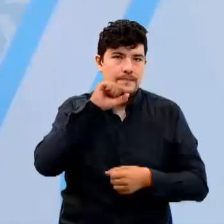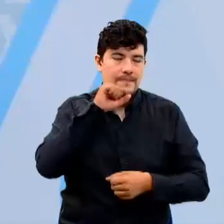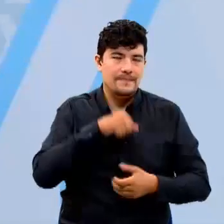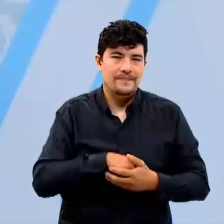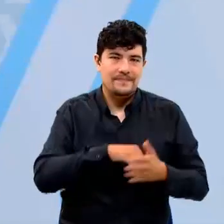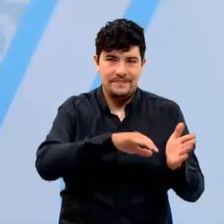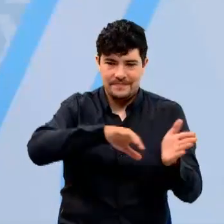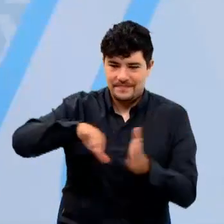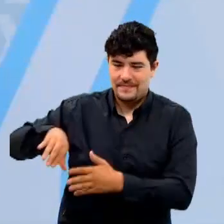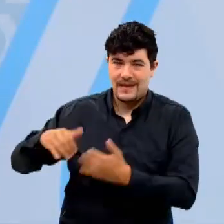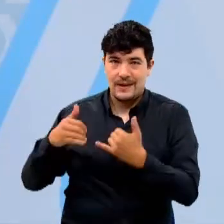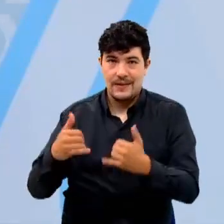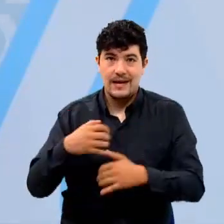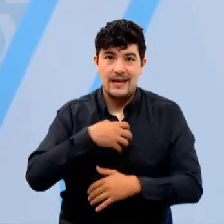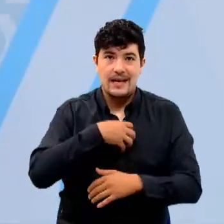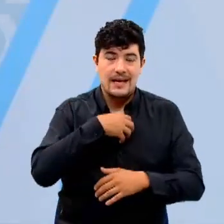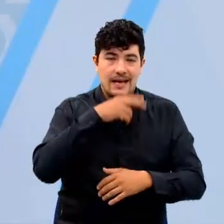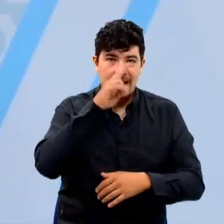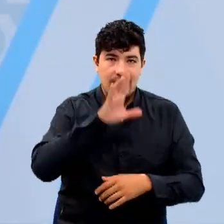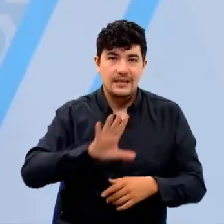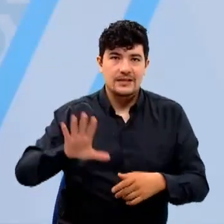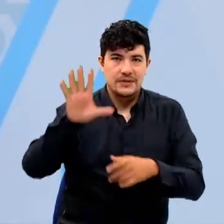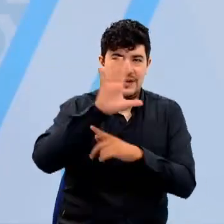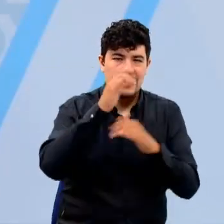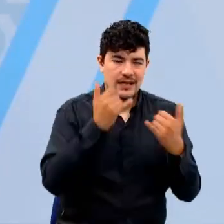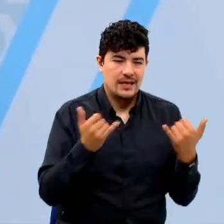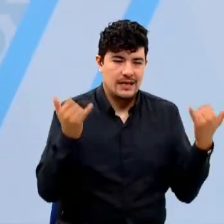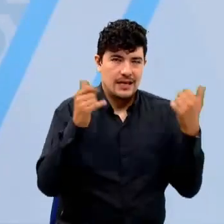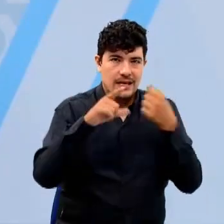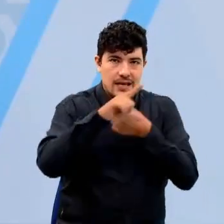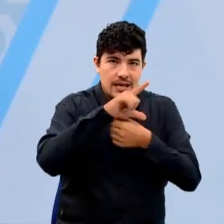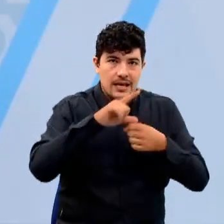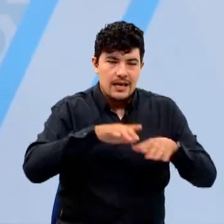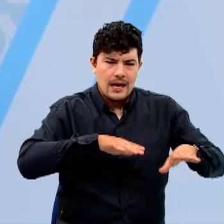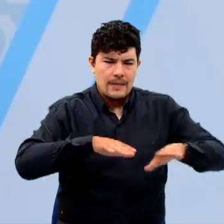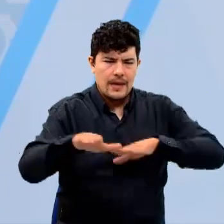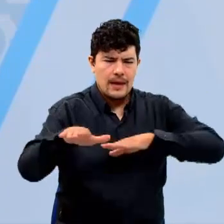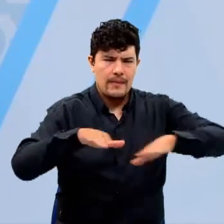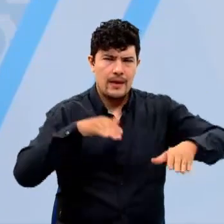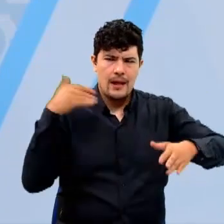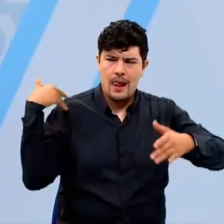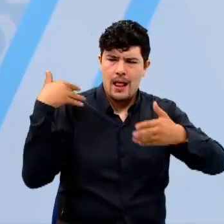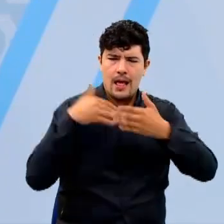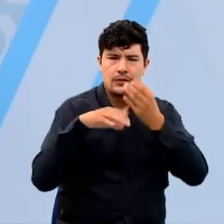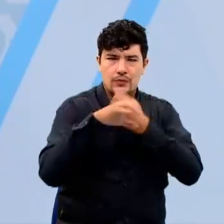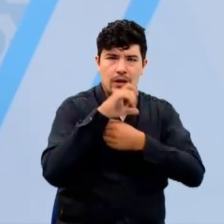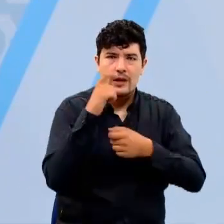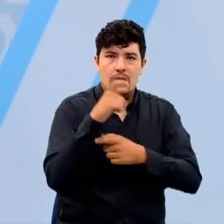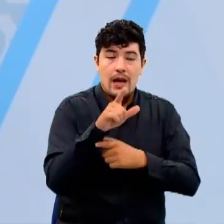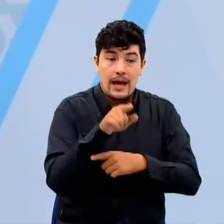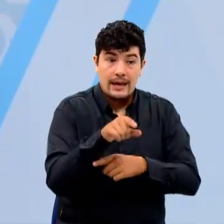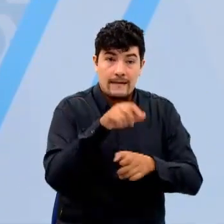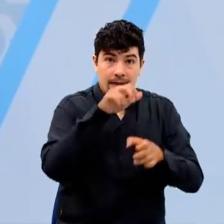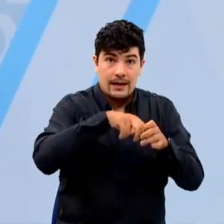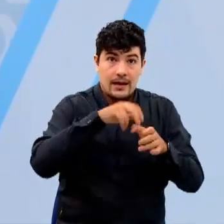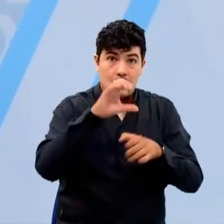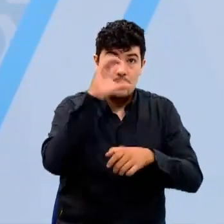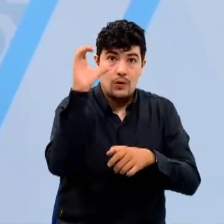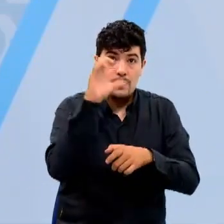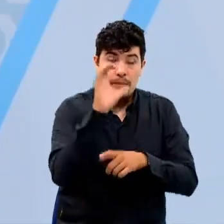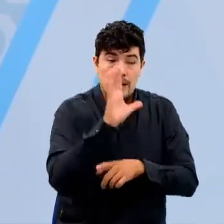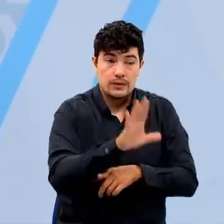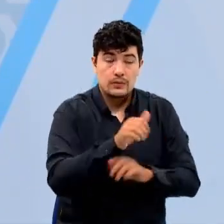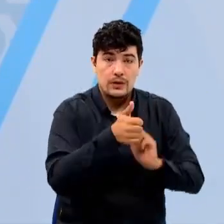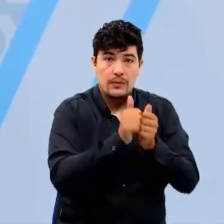Cambiamos de deporte y hablamos del Campeonato Nacional Interligas de Patinaje, que por estos días se cumple en Cúcuta, pues allí la Federación Colombiana de este deporte hace sus